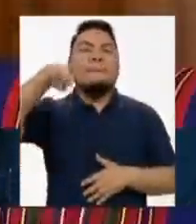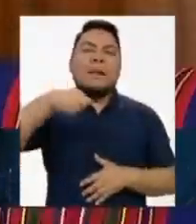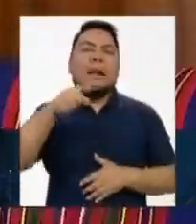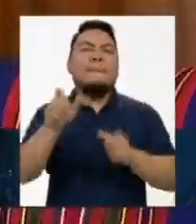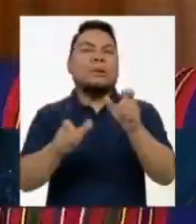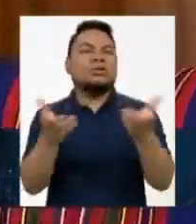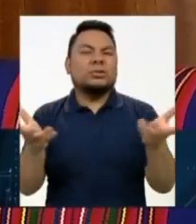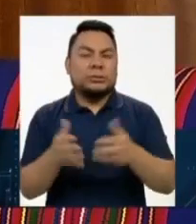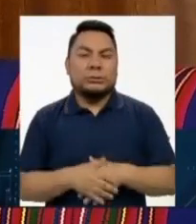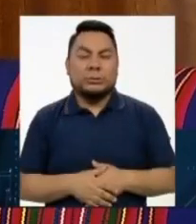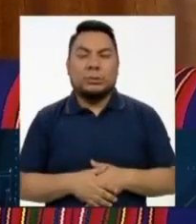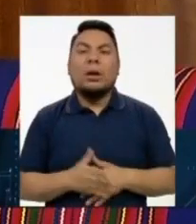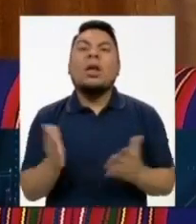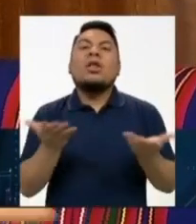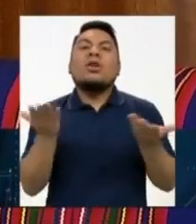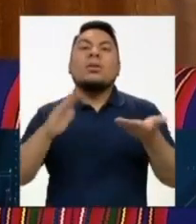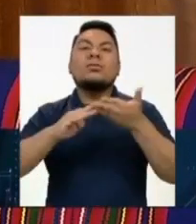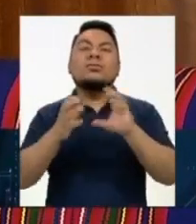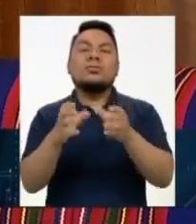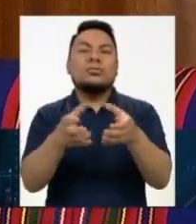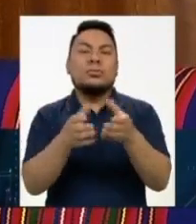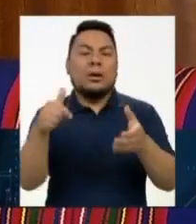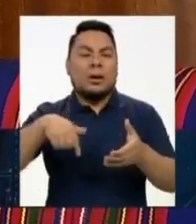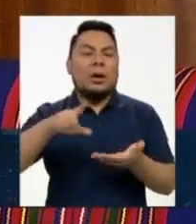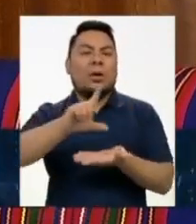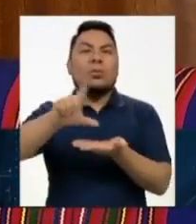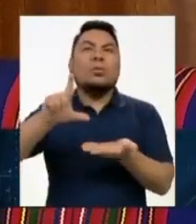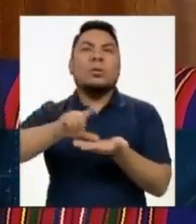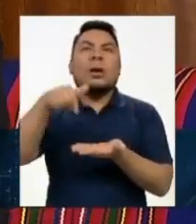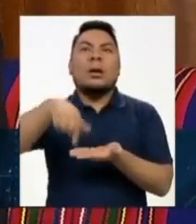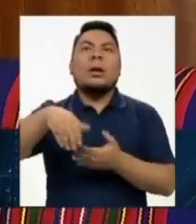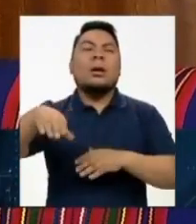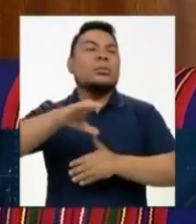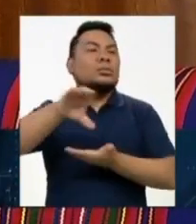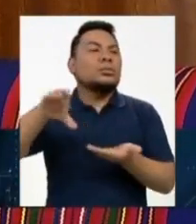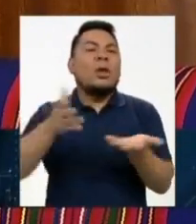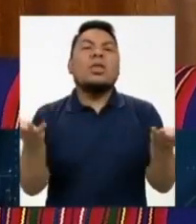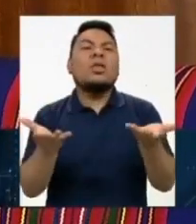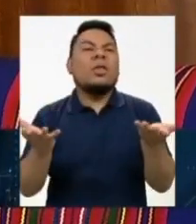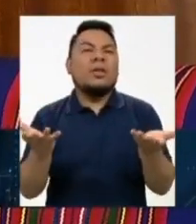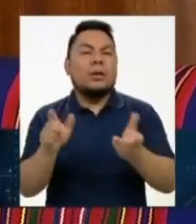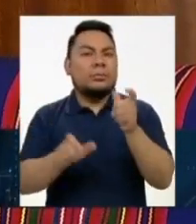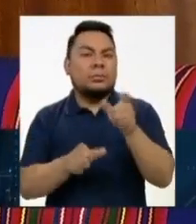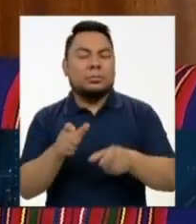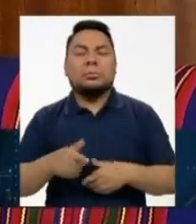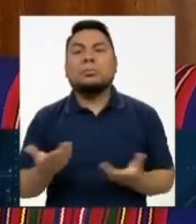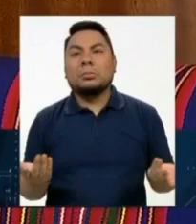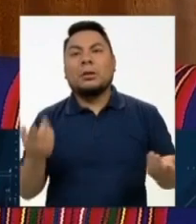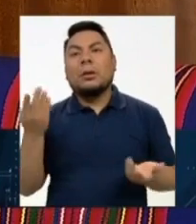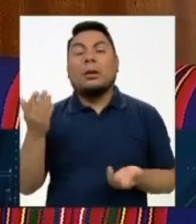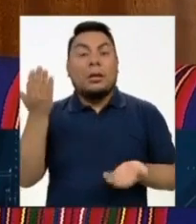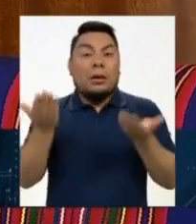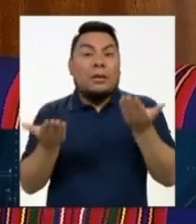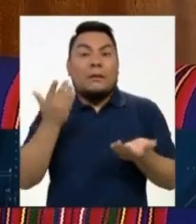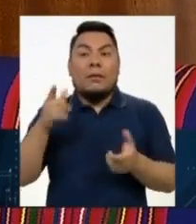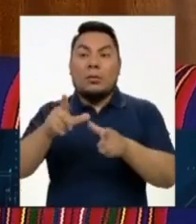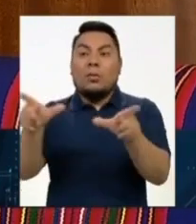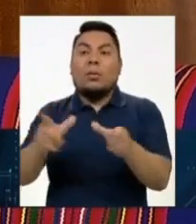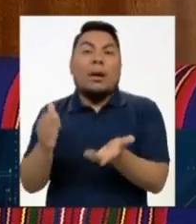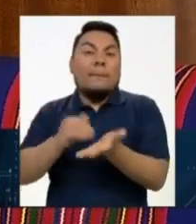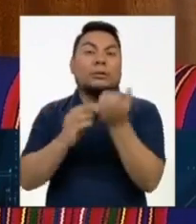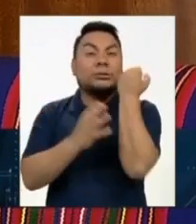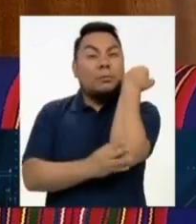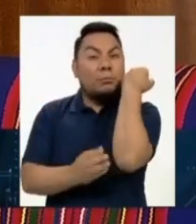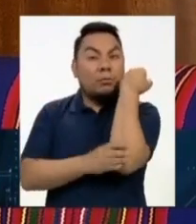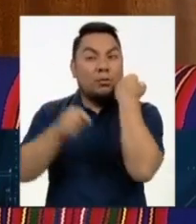donde están los indígenas en la ciudad de donde están todos no puedo mirar que están seguramente en las zonas más pobres entonces